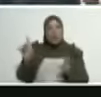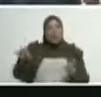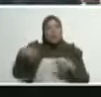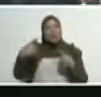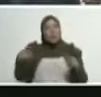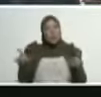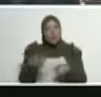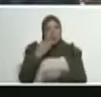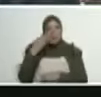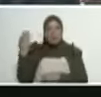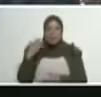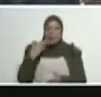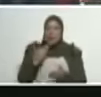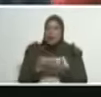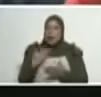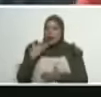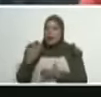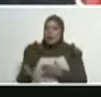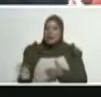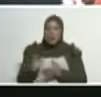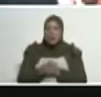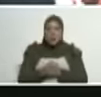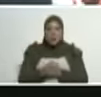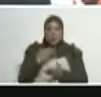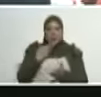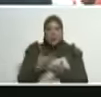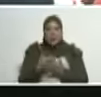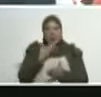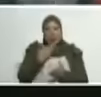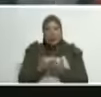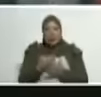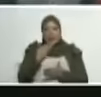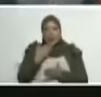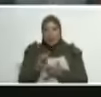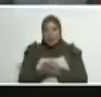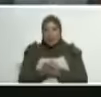¡Música! Gracias, compañero. Gracias, compañera.